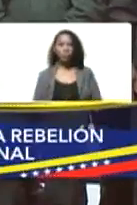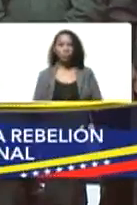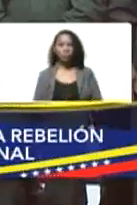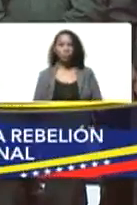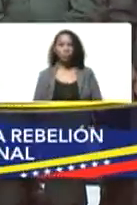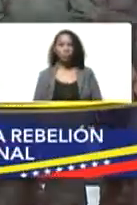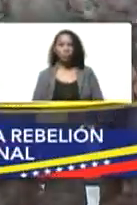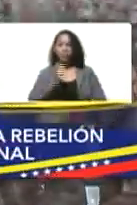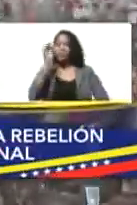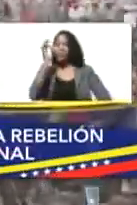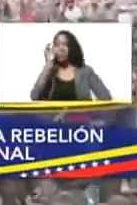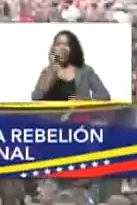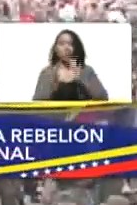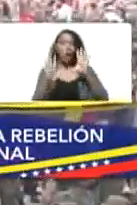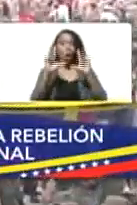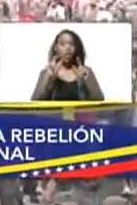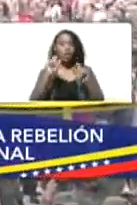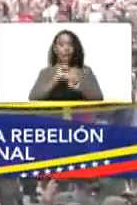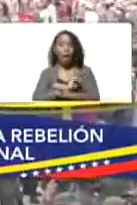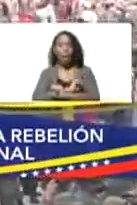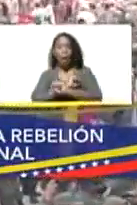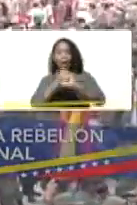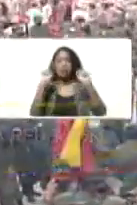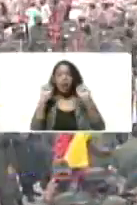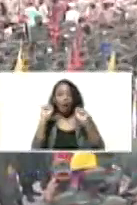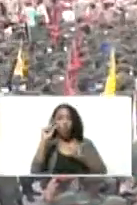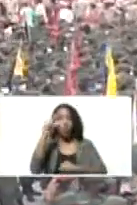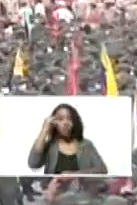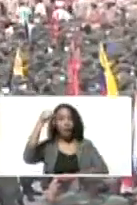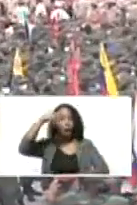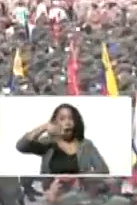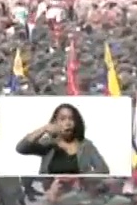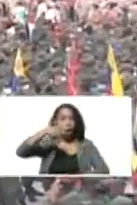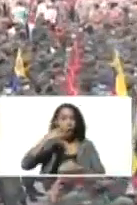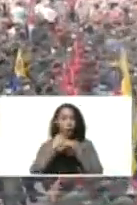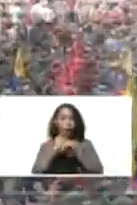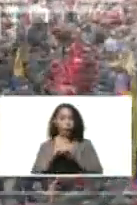Y de repente a las 11 de la mañana de un día como hoy,